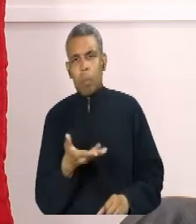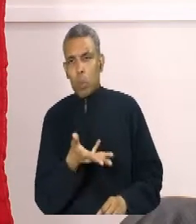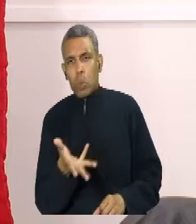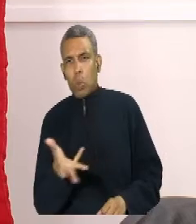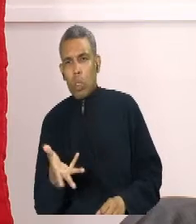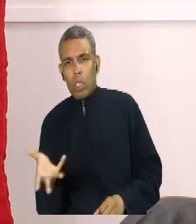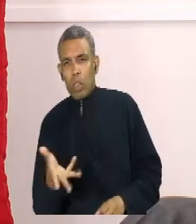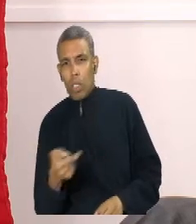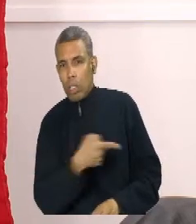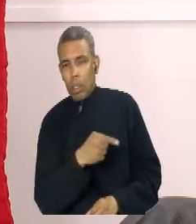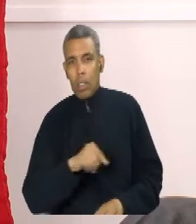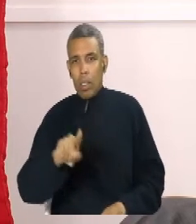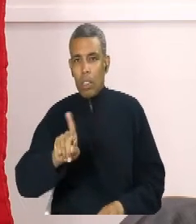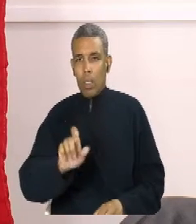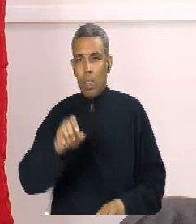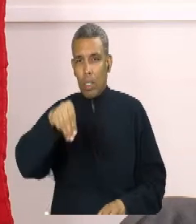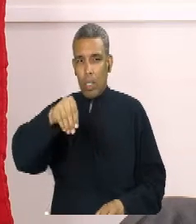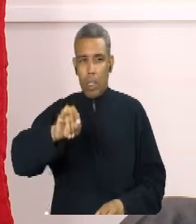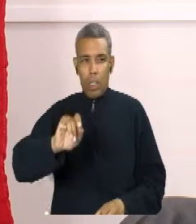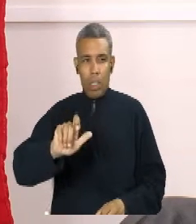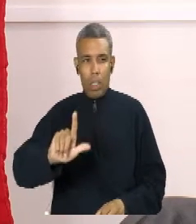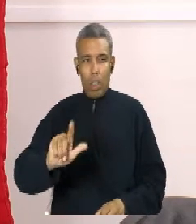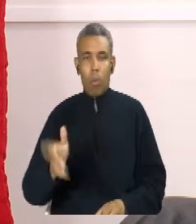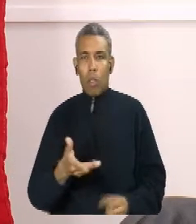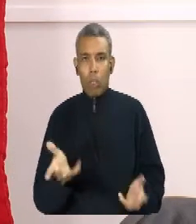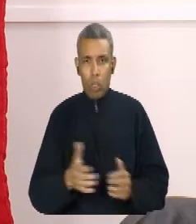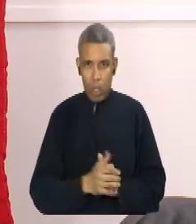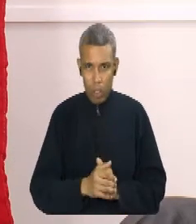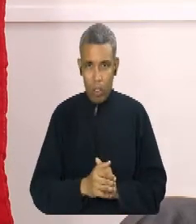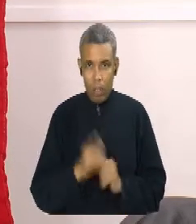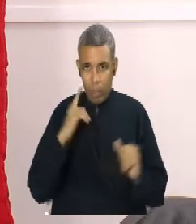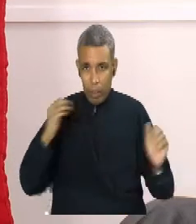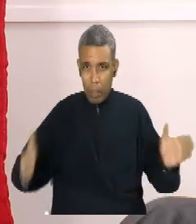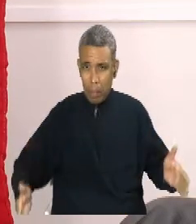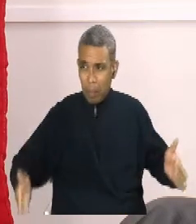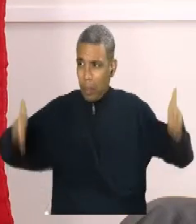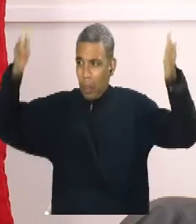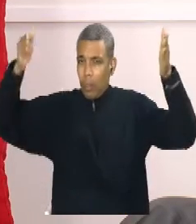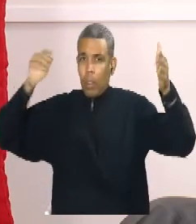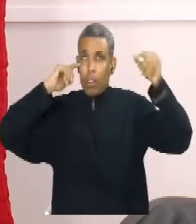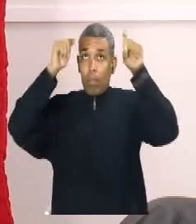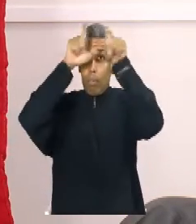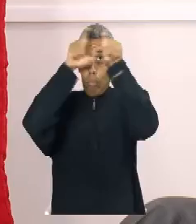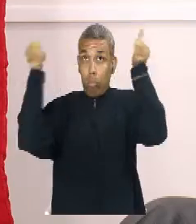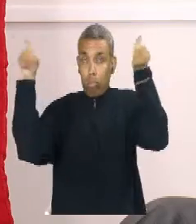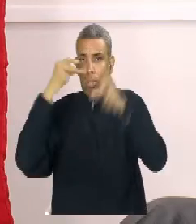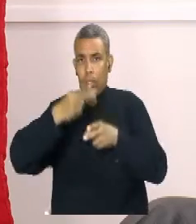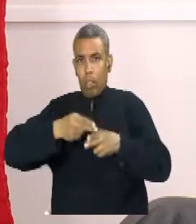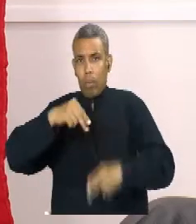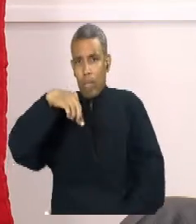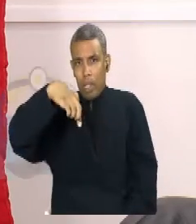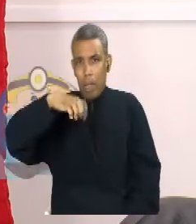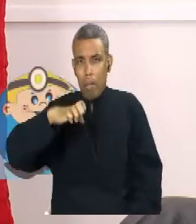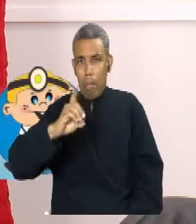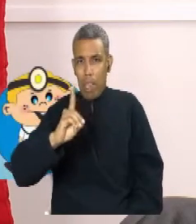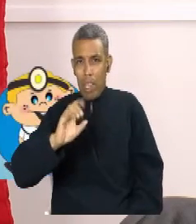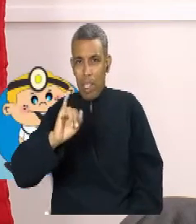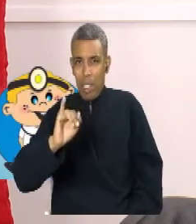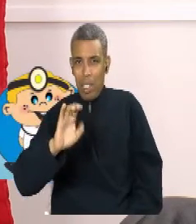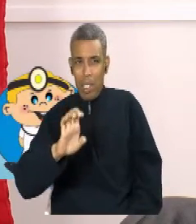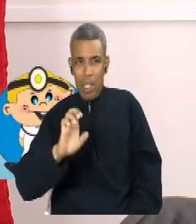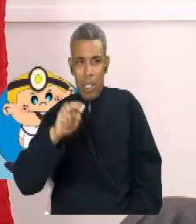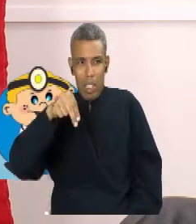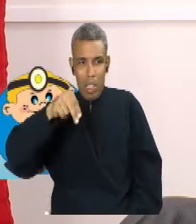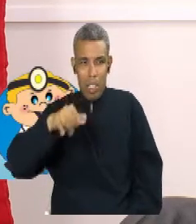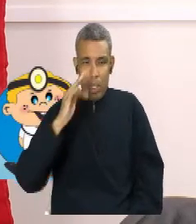ubicar en la calle 48 22 77 en el tercer piso se llama pedí centro es el mejor centro de salud pediátrica para